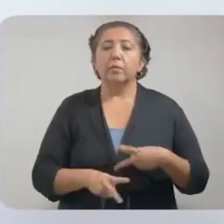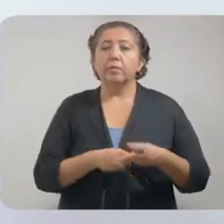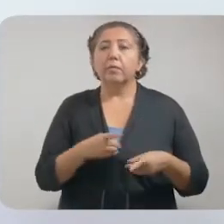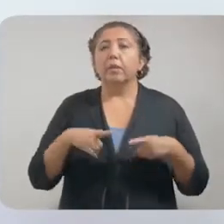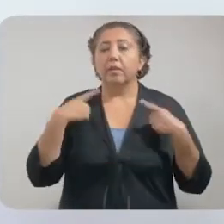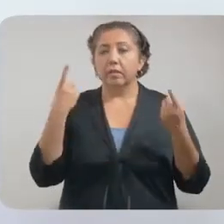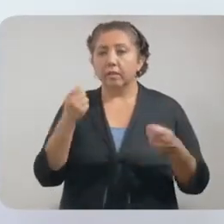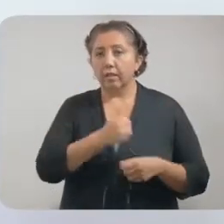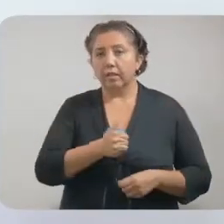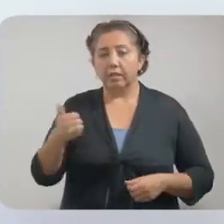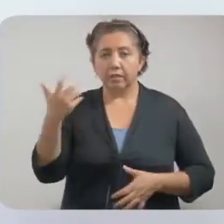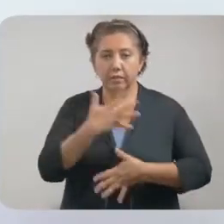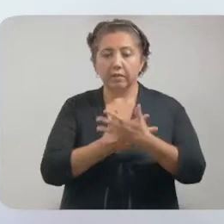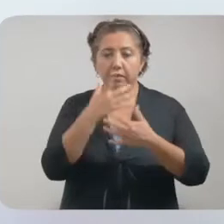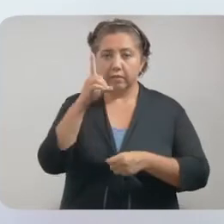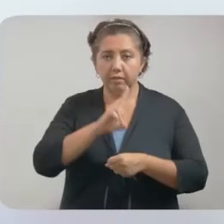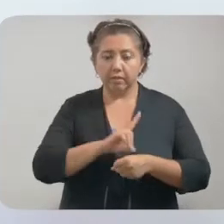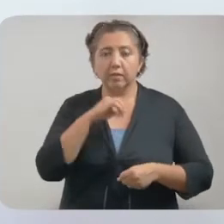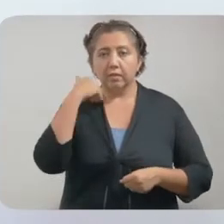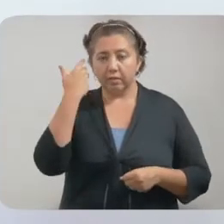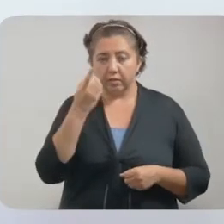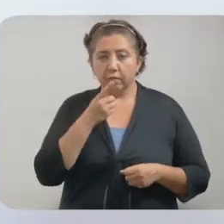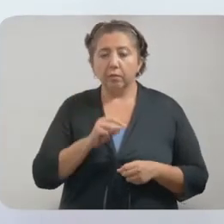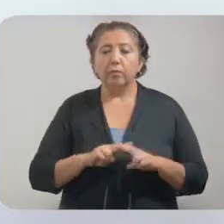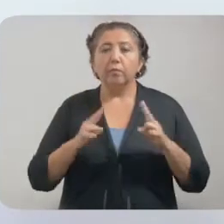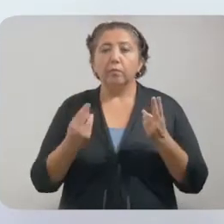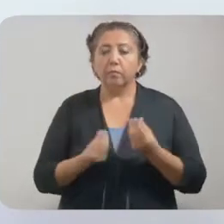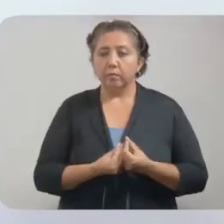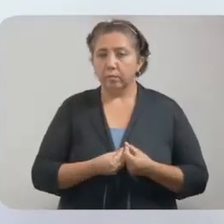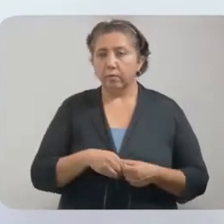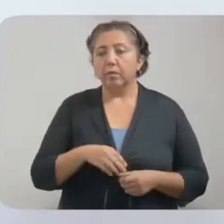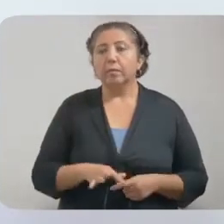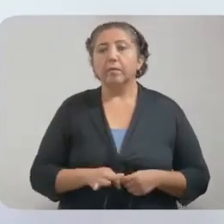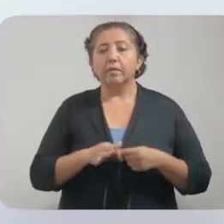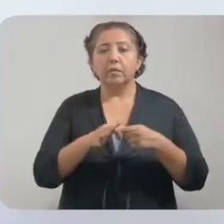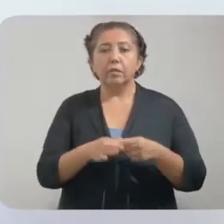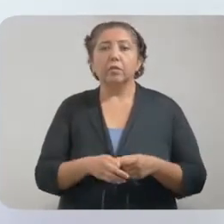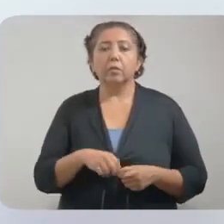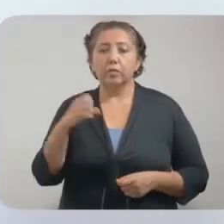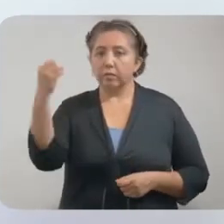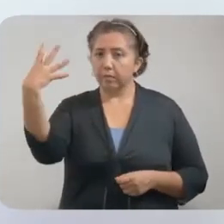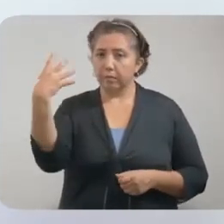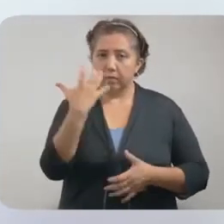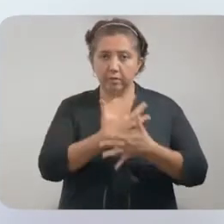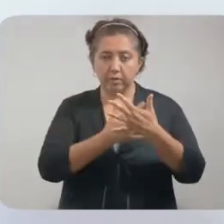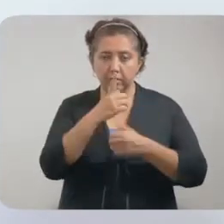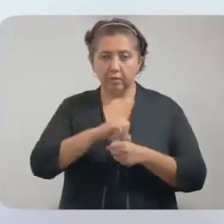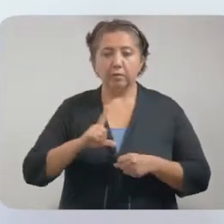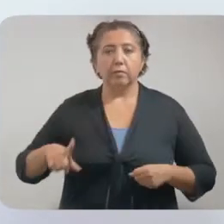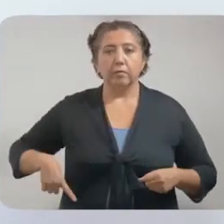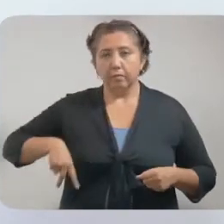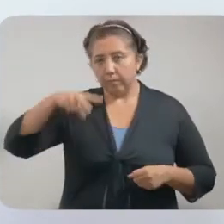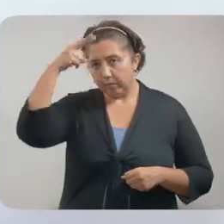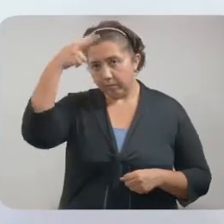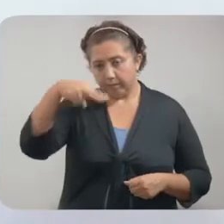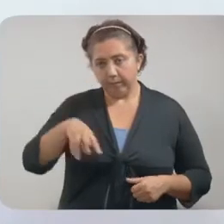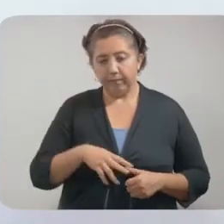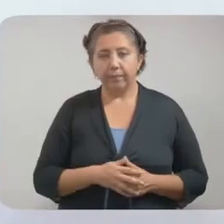dar a conocer cada 15 días con la finalidad de homologar fechas de presentación con el semáforo quincenal del gobierno federal.